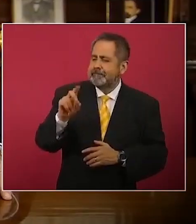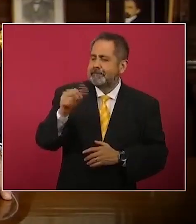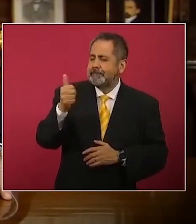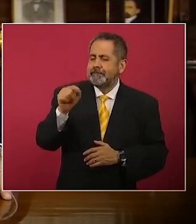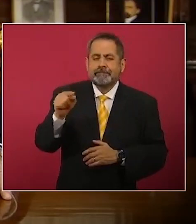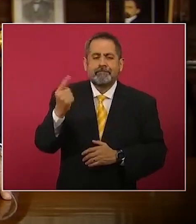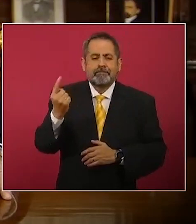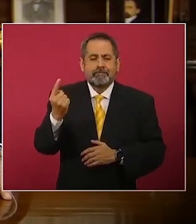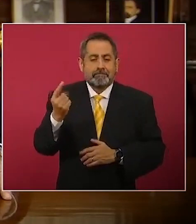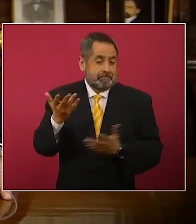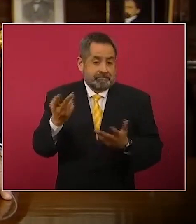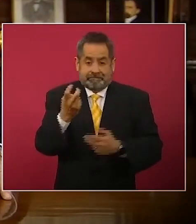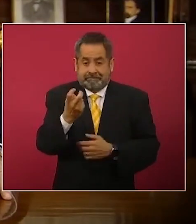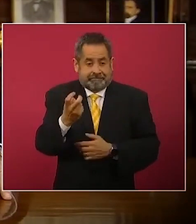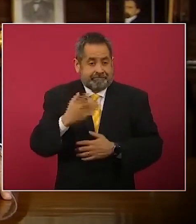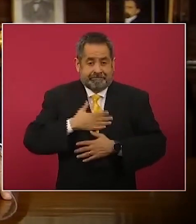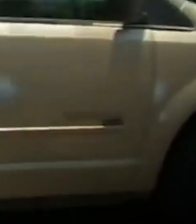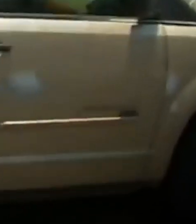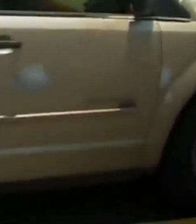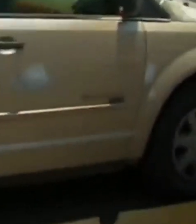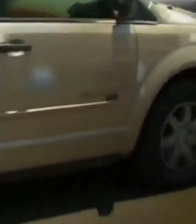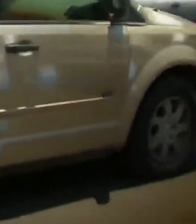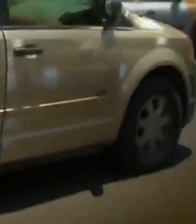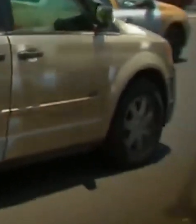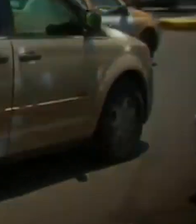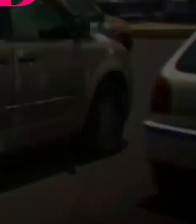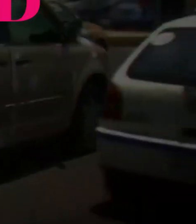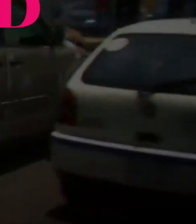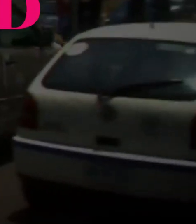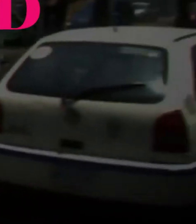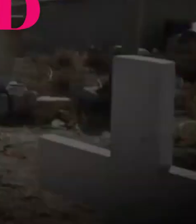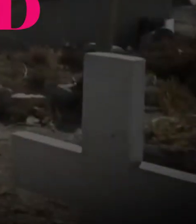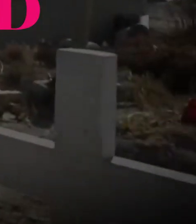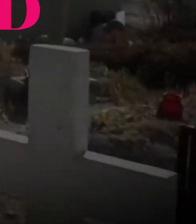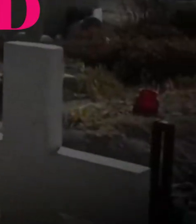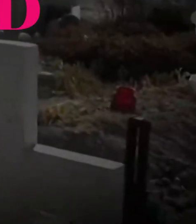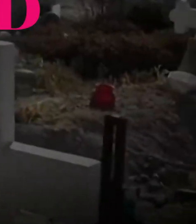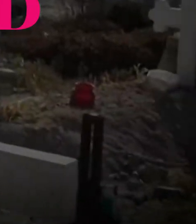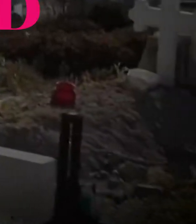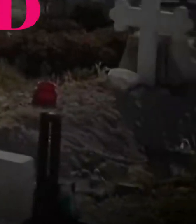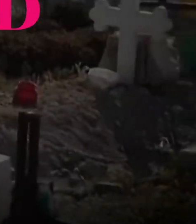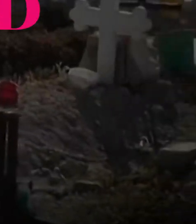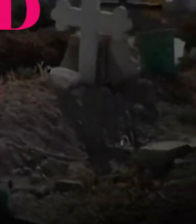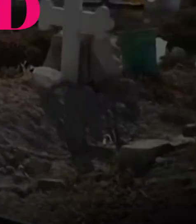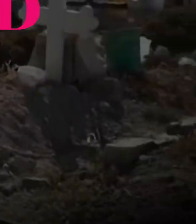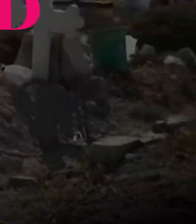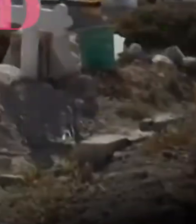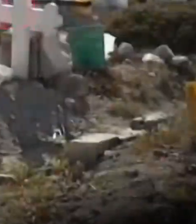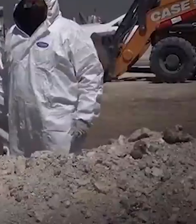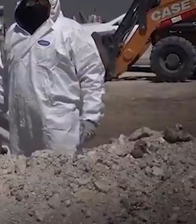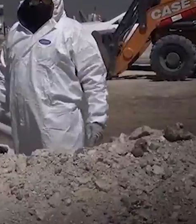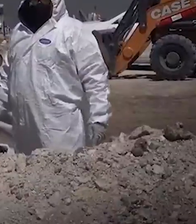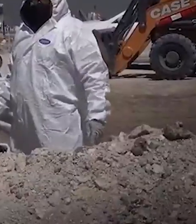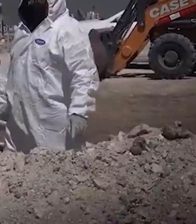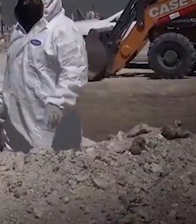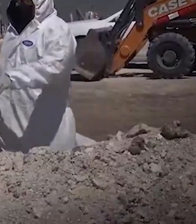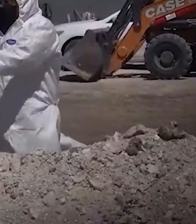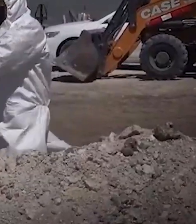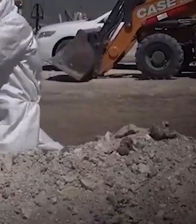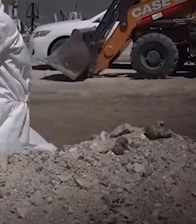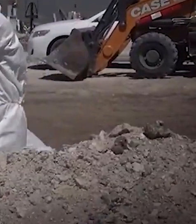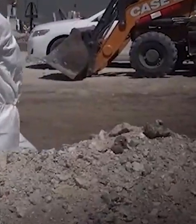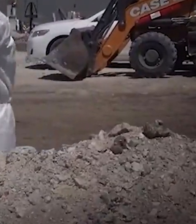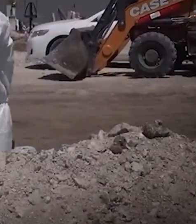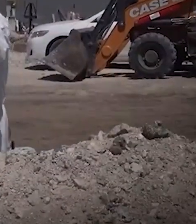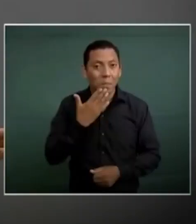de intentar decir que nadie se alarme, es la que nos tiene como el país número uno del mundo en mortandad por cada 100.000